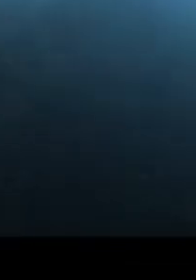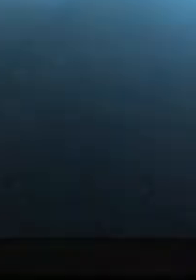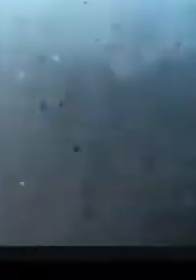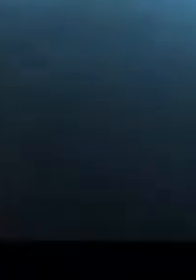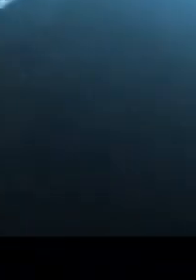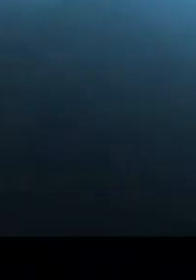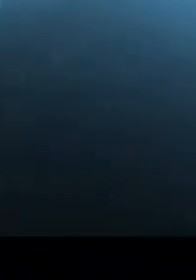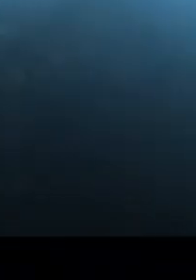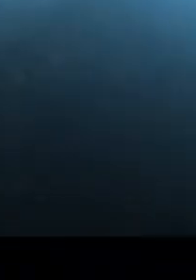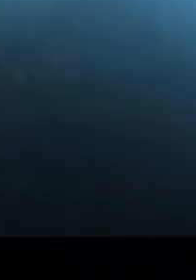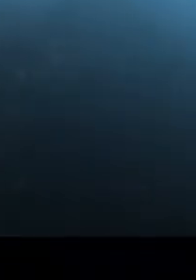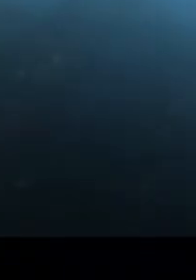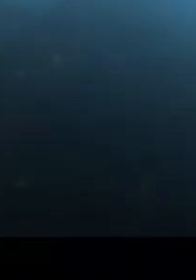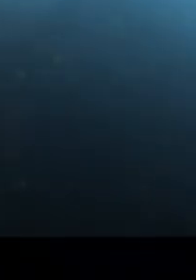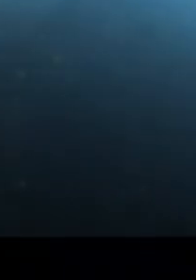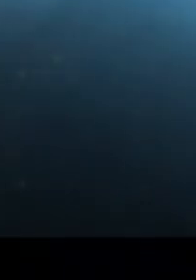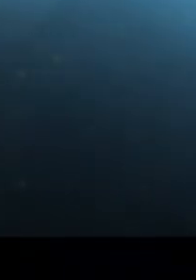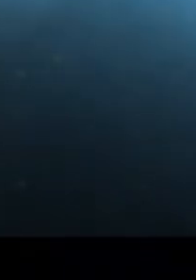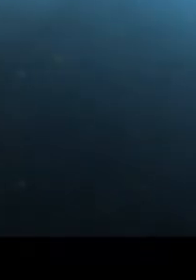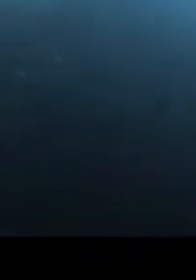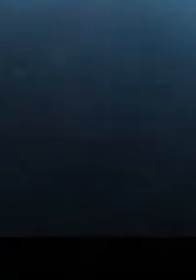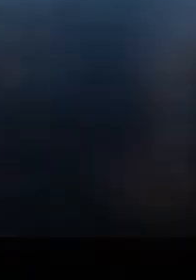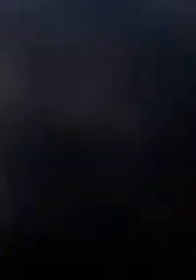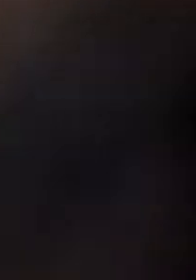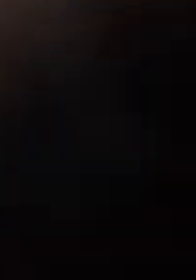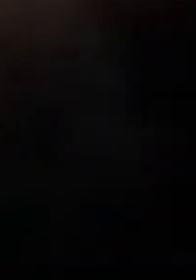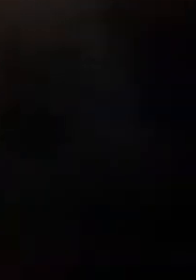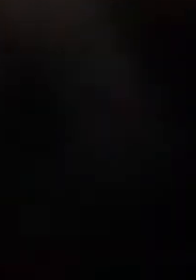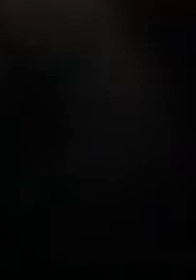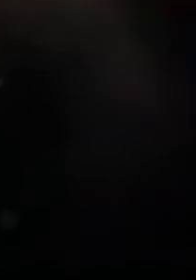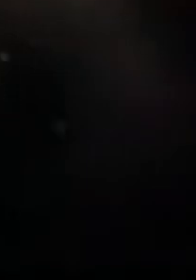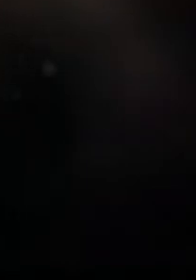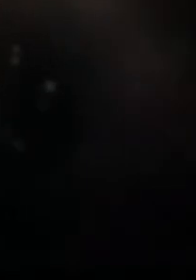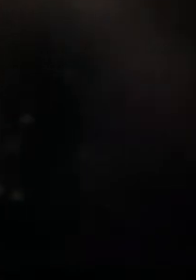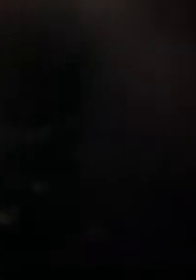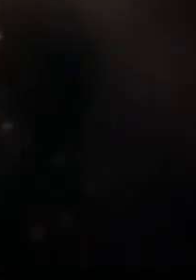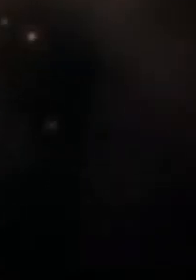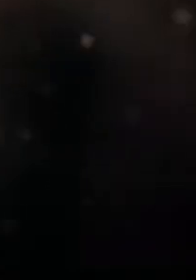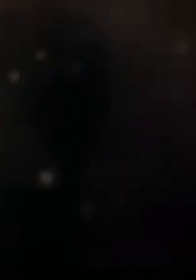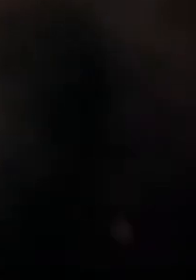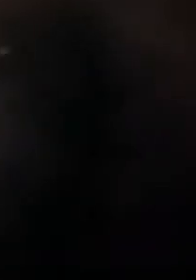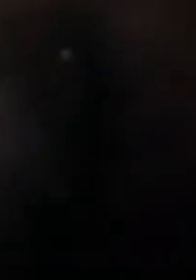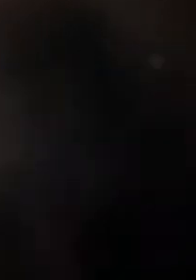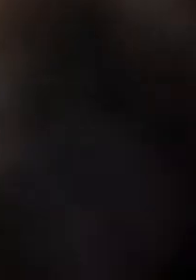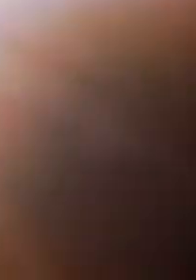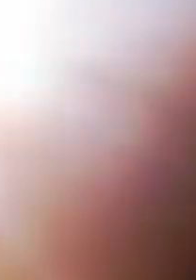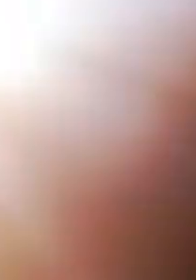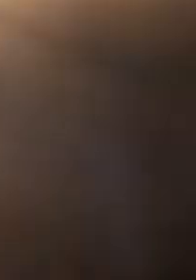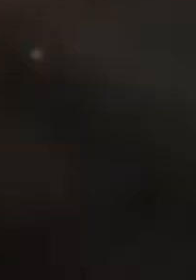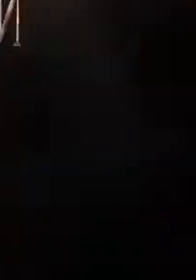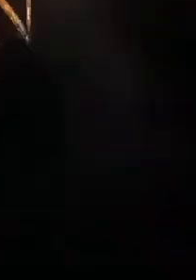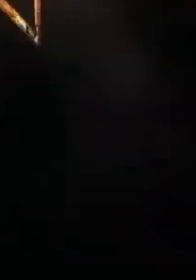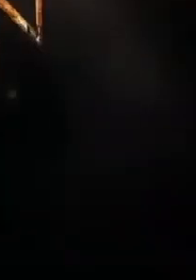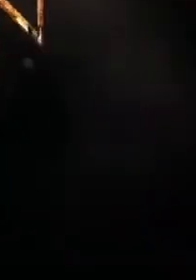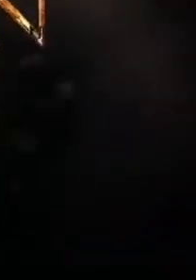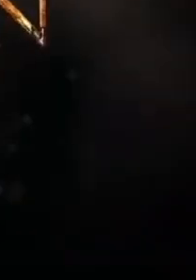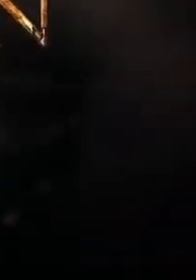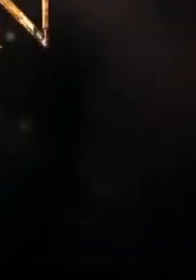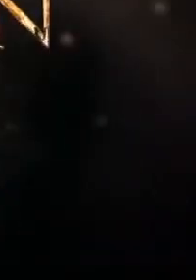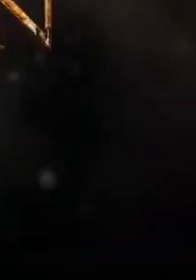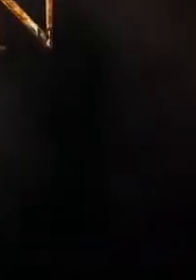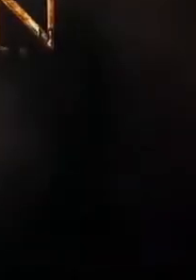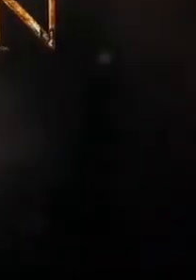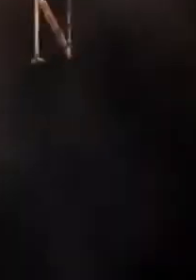ministerio pastoral y 21 de ministerio apostólico. Gracias por llevar todos estos años el mensaje